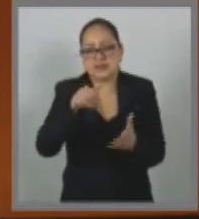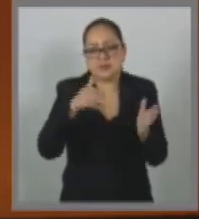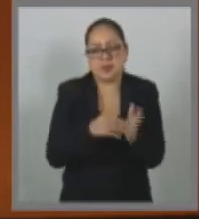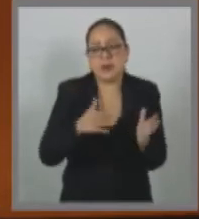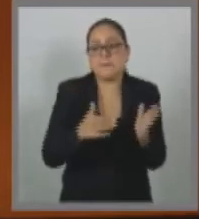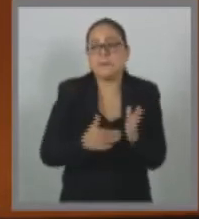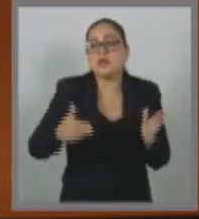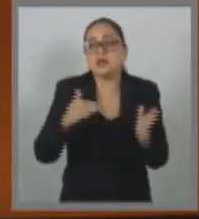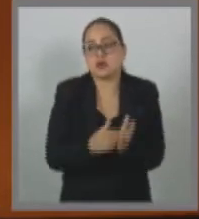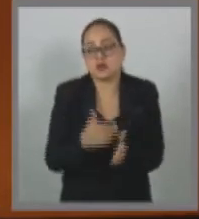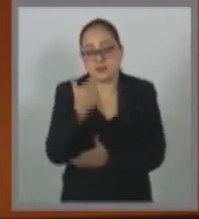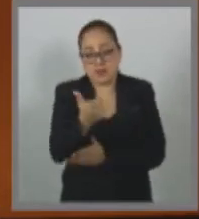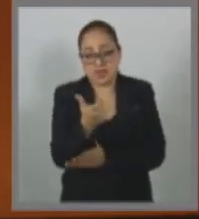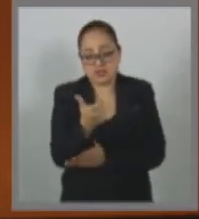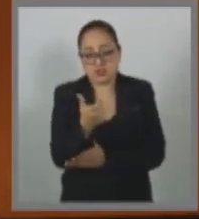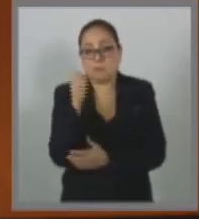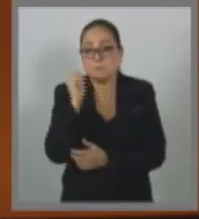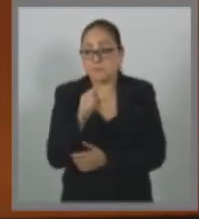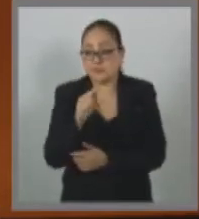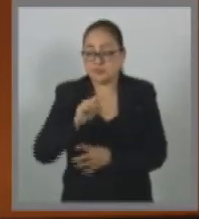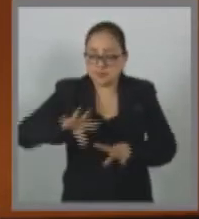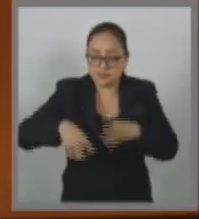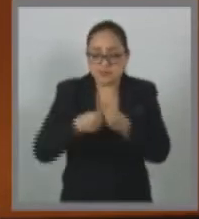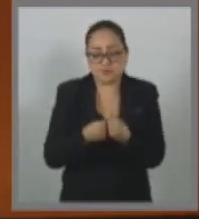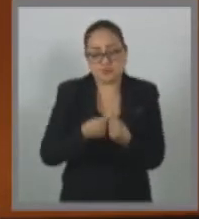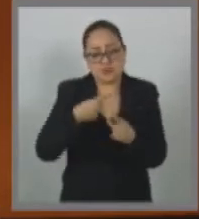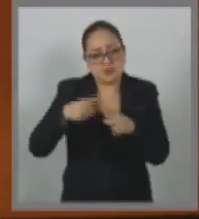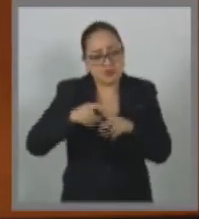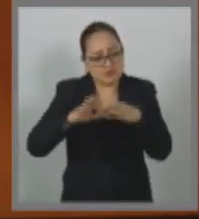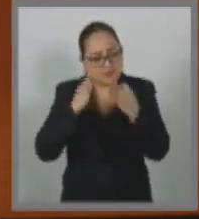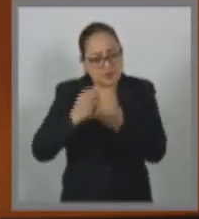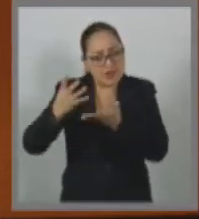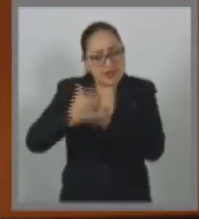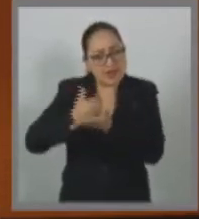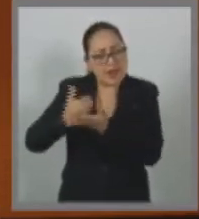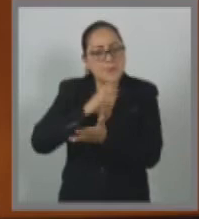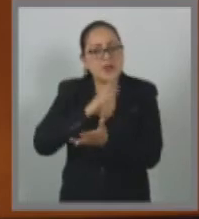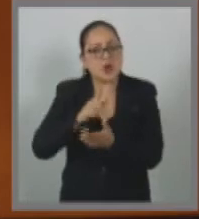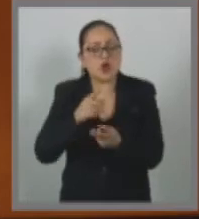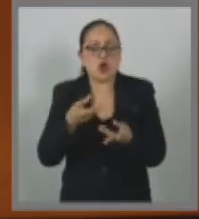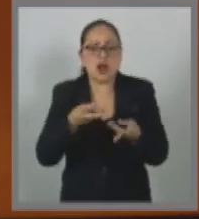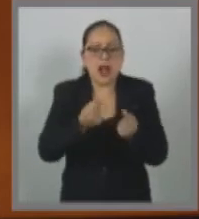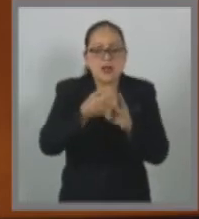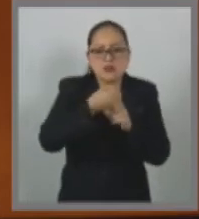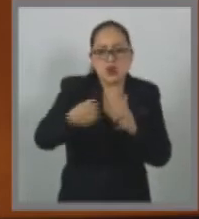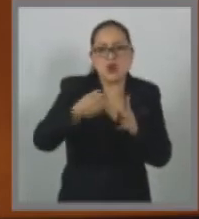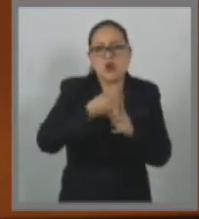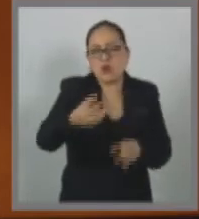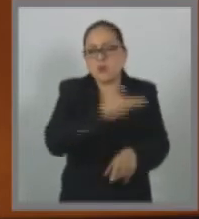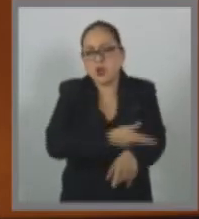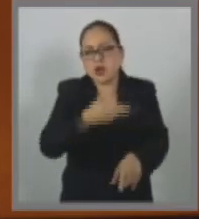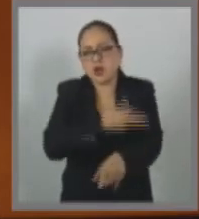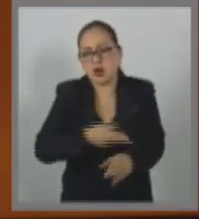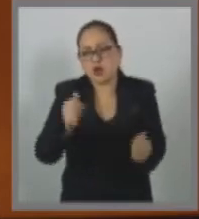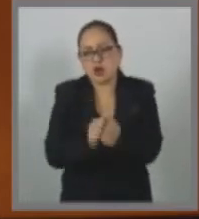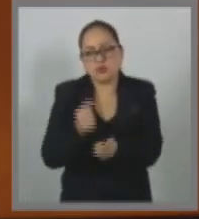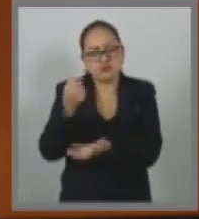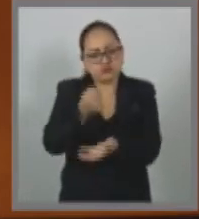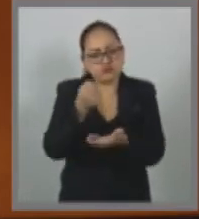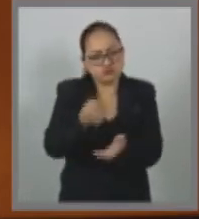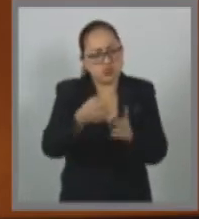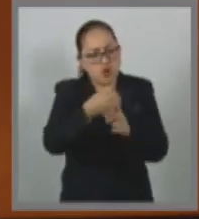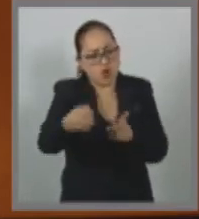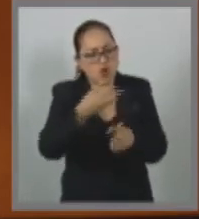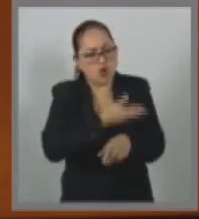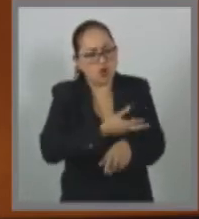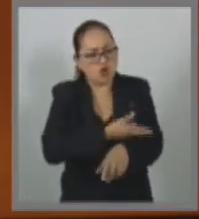pesos gracias a una combinación de mayores niveles de ingreso y un gasto más eficiente de nuestros recursos. Con